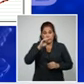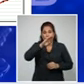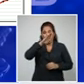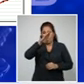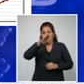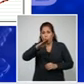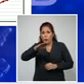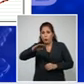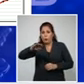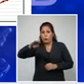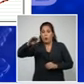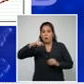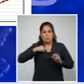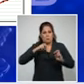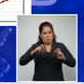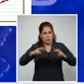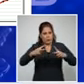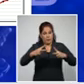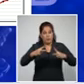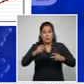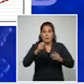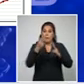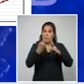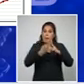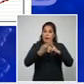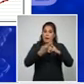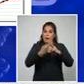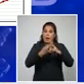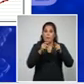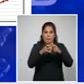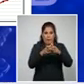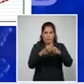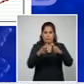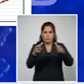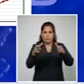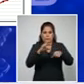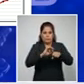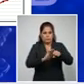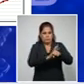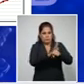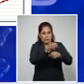se ha reiterado, Bayamo con la tasa más elevada de